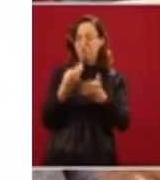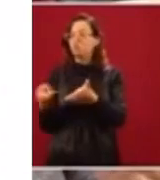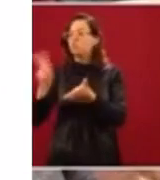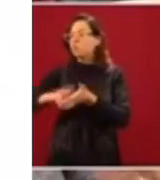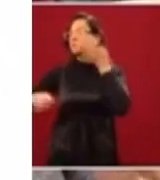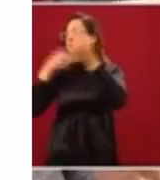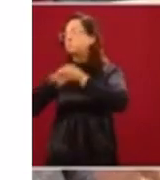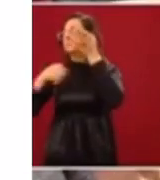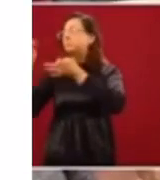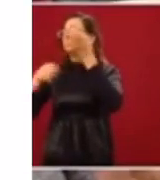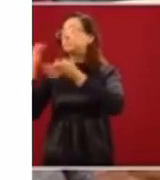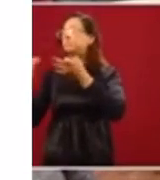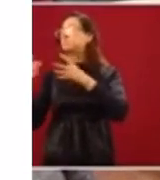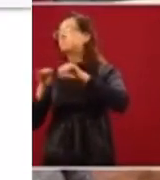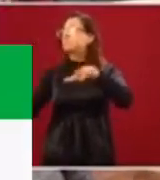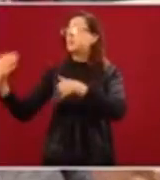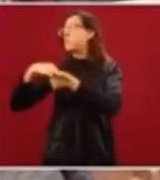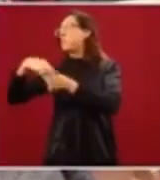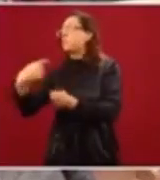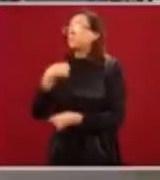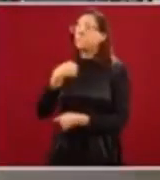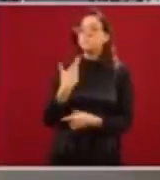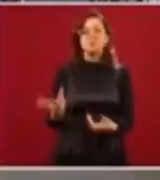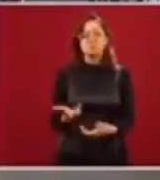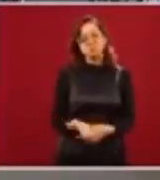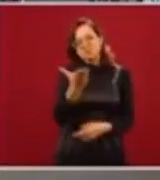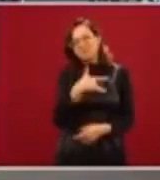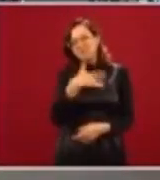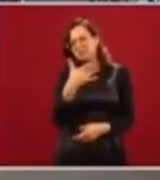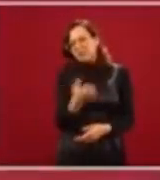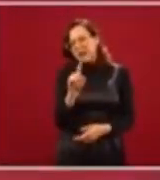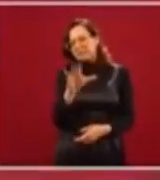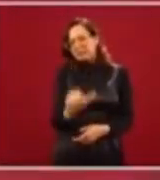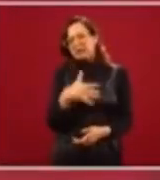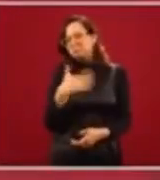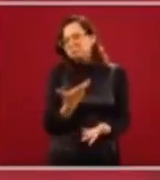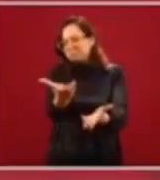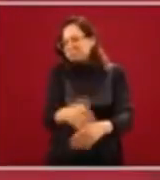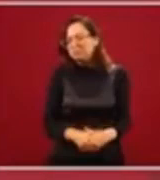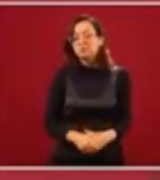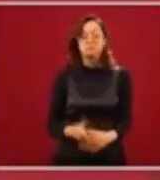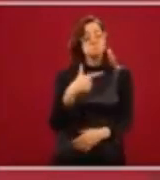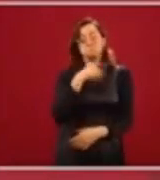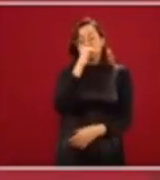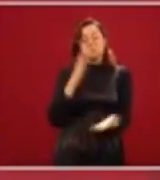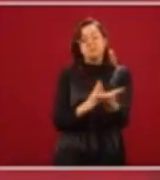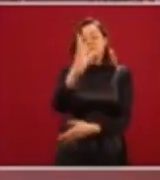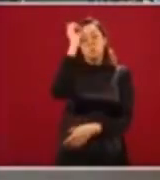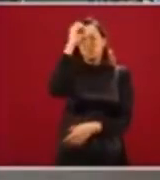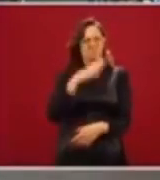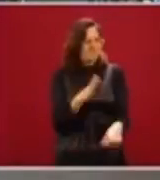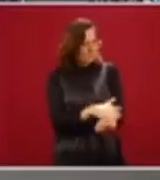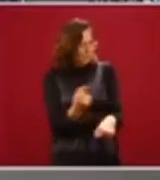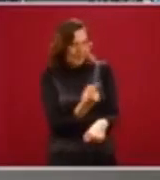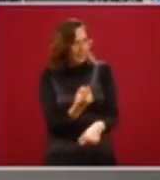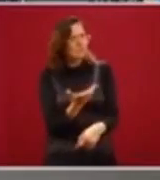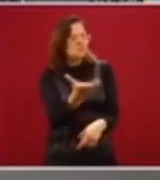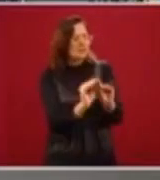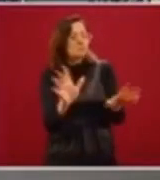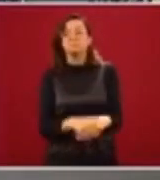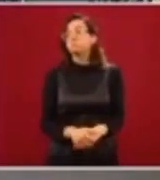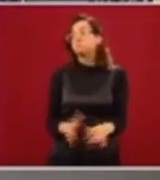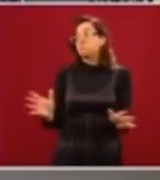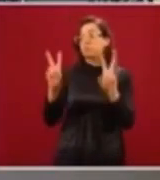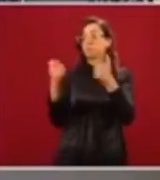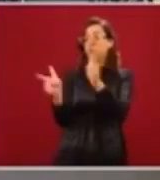van a andar en campaña. ¿Qué tan ético o qué opina de esta reforma? No me meto en eso. No opino. No opino. ¿Pero por qué? Usted ha sido muy claro. Porque en el tema. Son